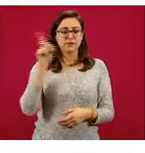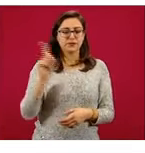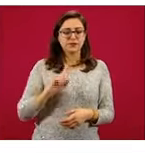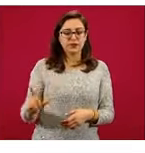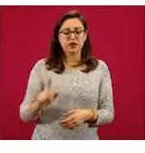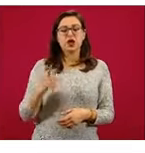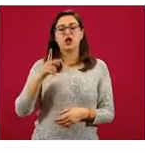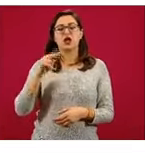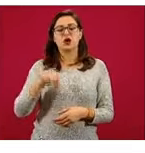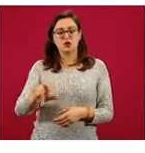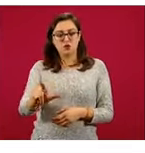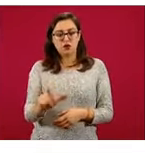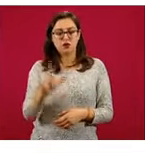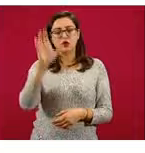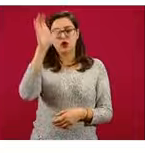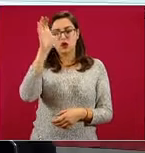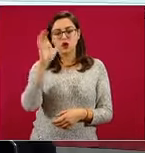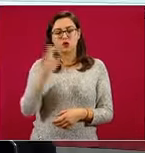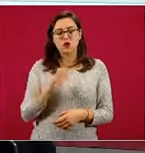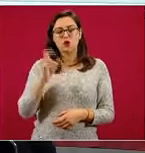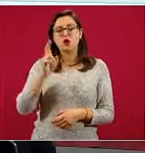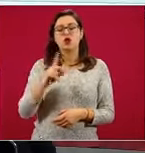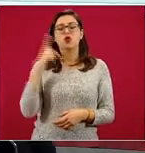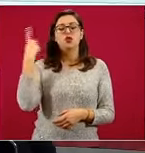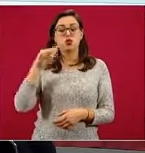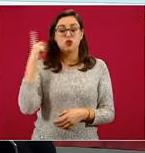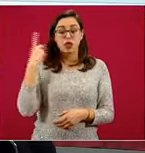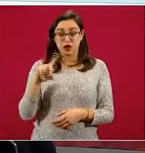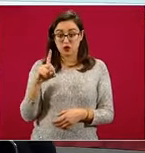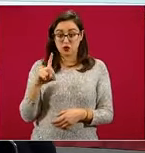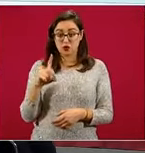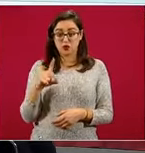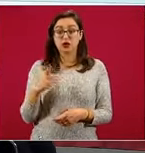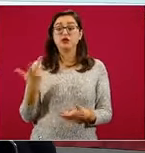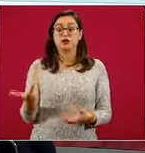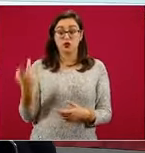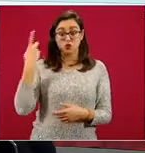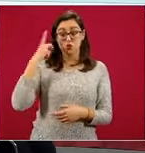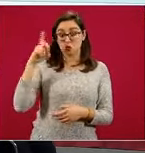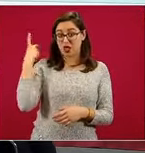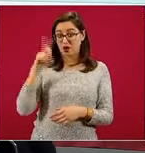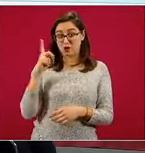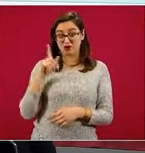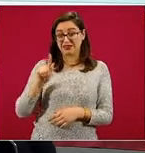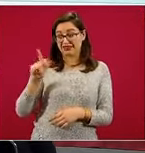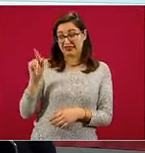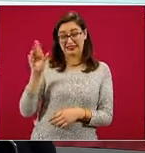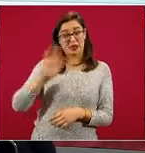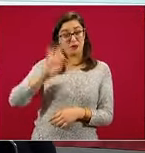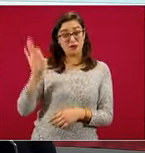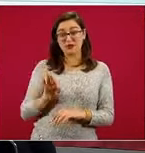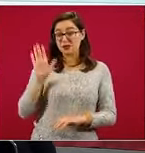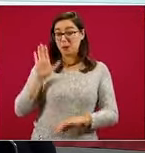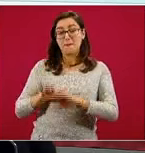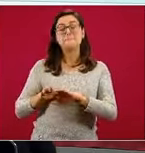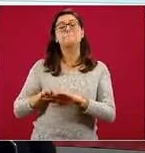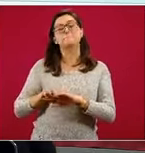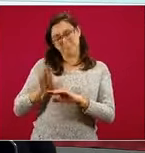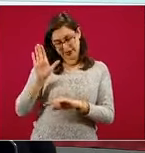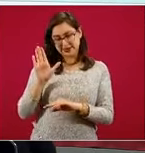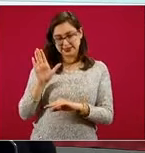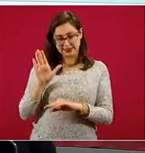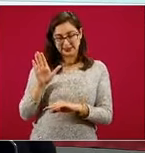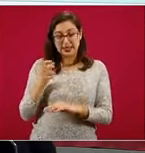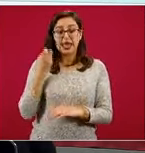León, Coahuila y Durango, y esta última, Durango, sería la única que estaría por encima del 70%, que es